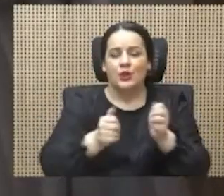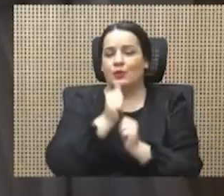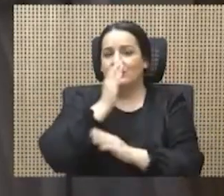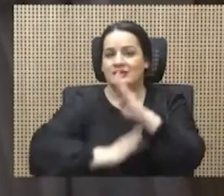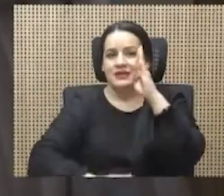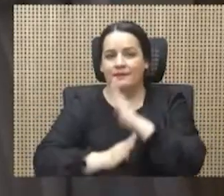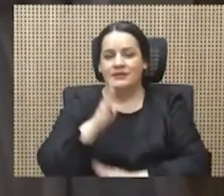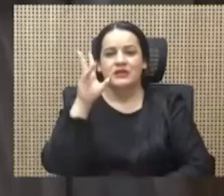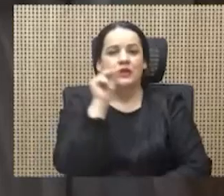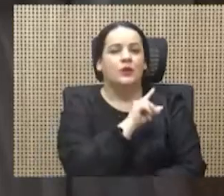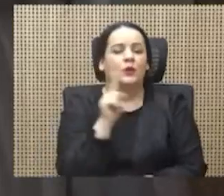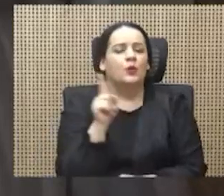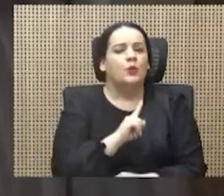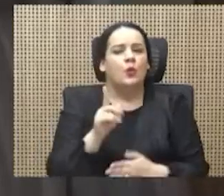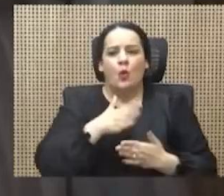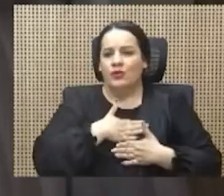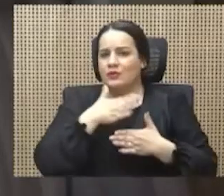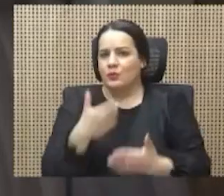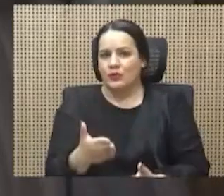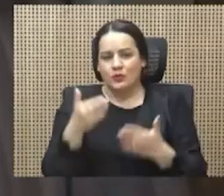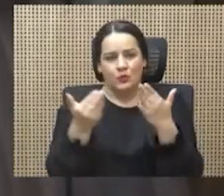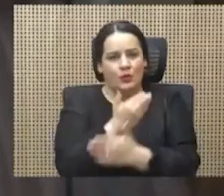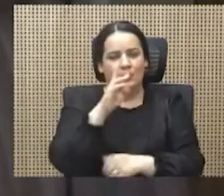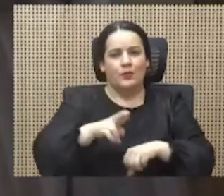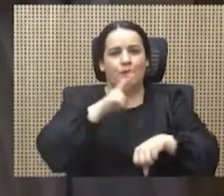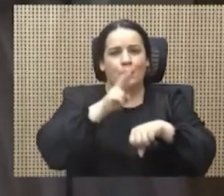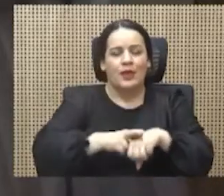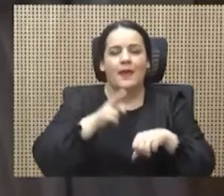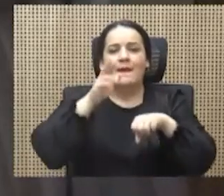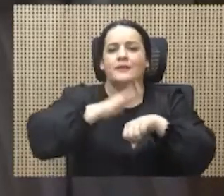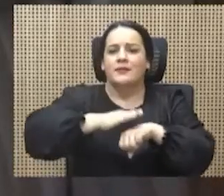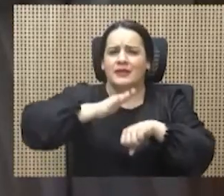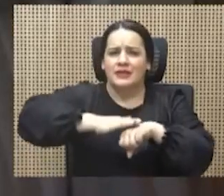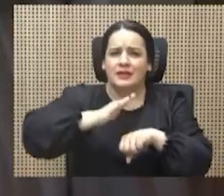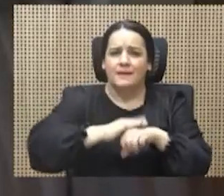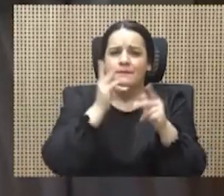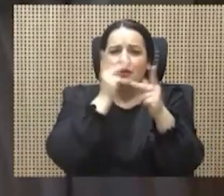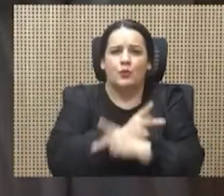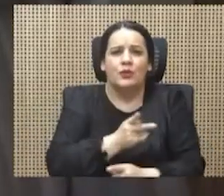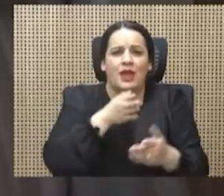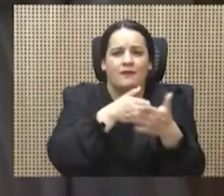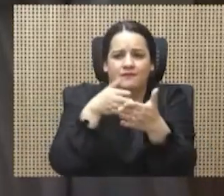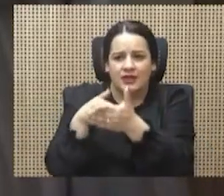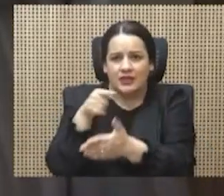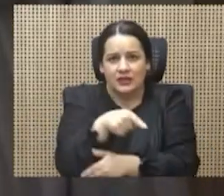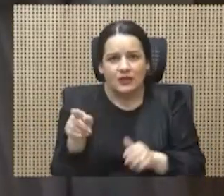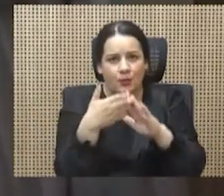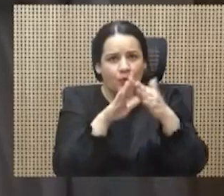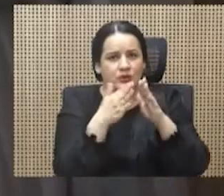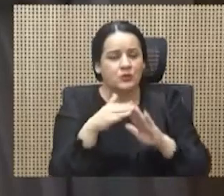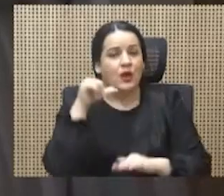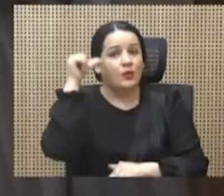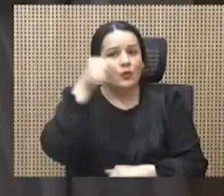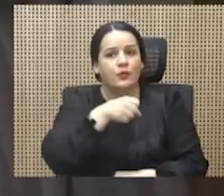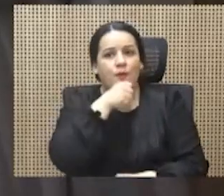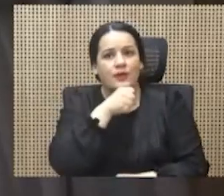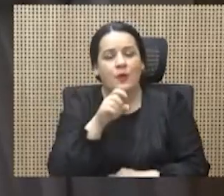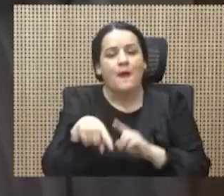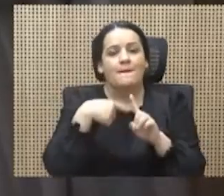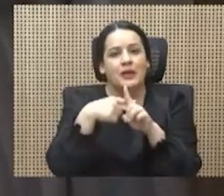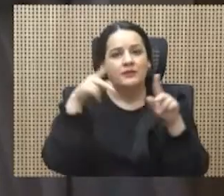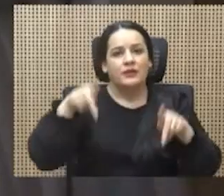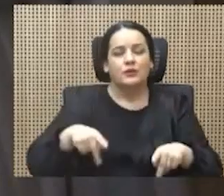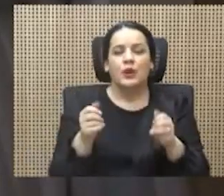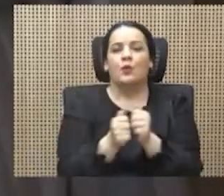Discapacidad, no estamos dispuestos en Nueva República a permitir que se perjudique a esta población, a los adultos mayores y a personas con